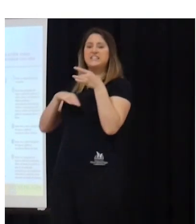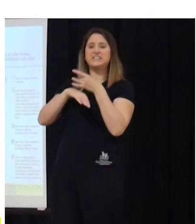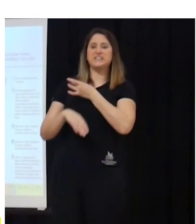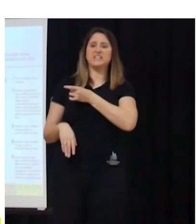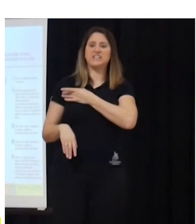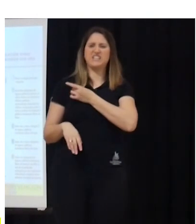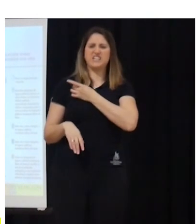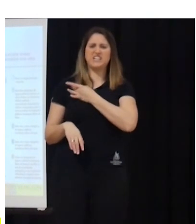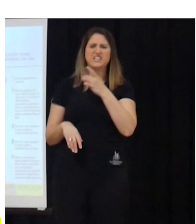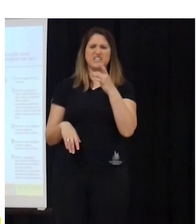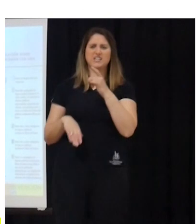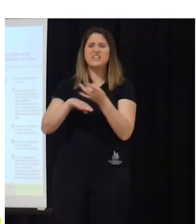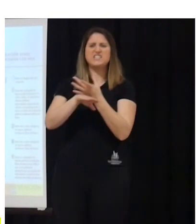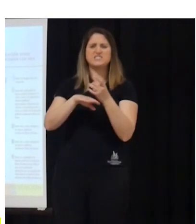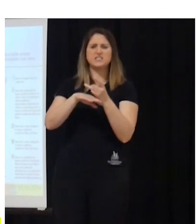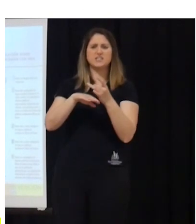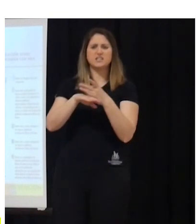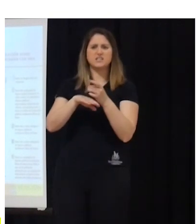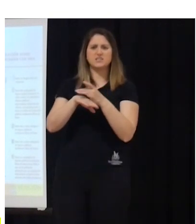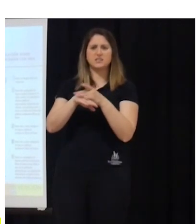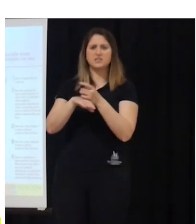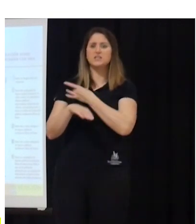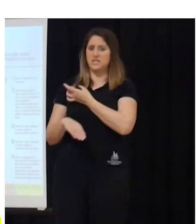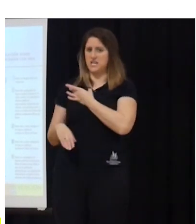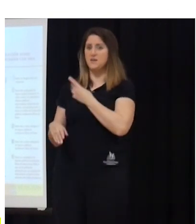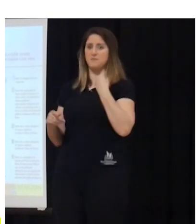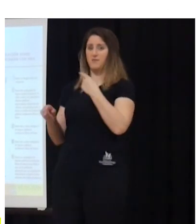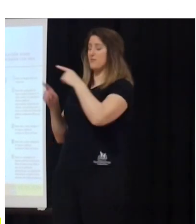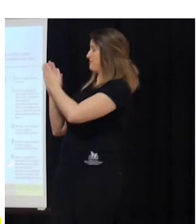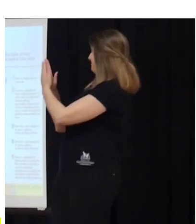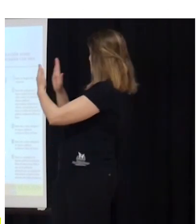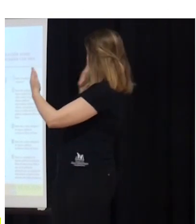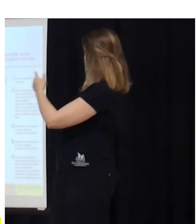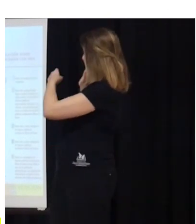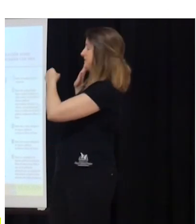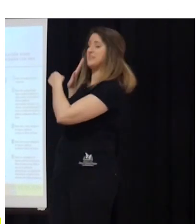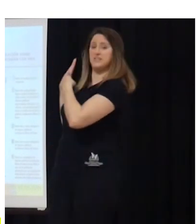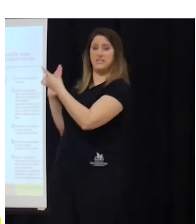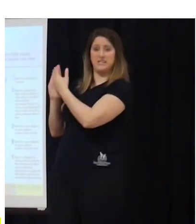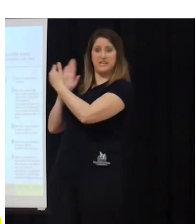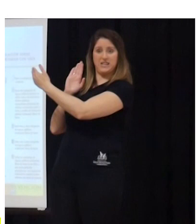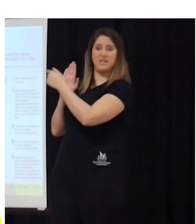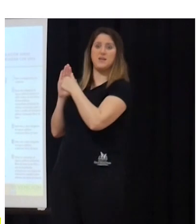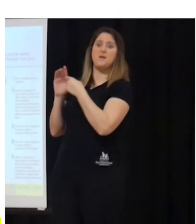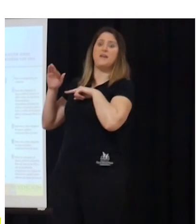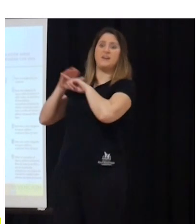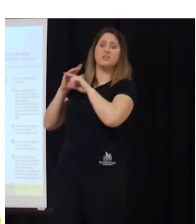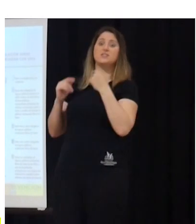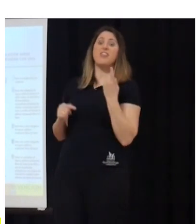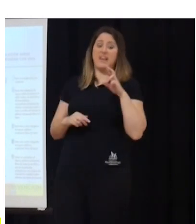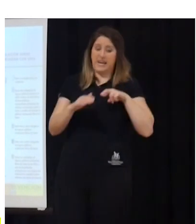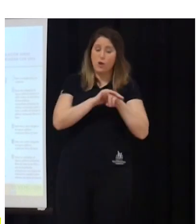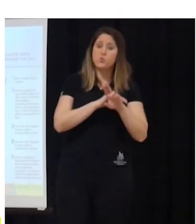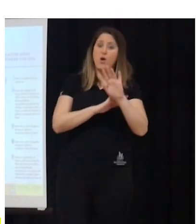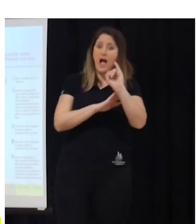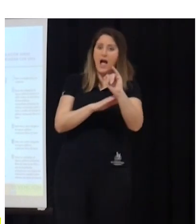Cuanto más rico, más hemos avanzado en esa legislación, cuanto menos recursos, más permisivo se